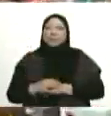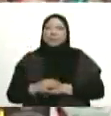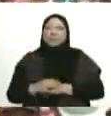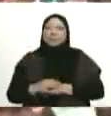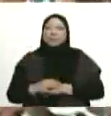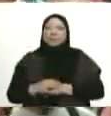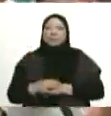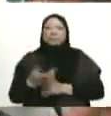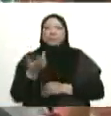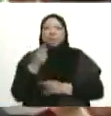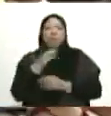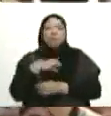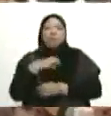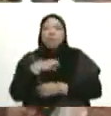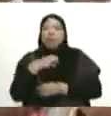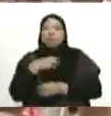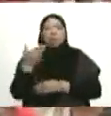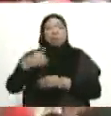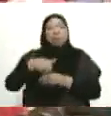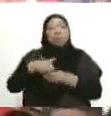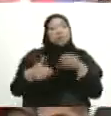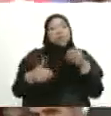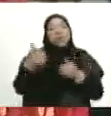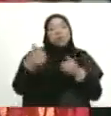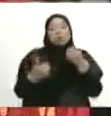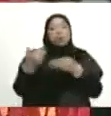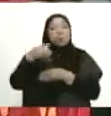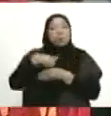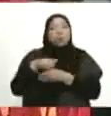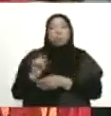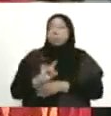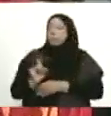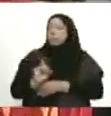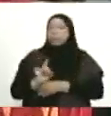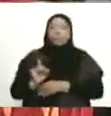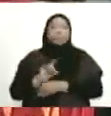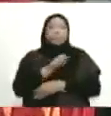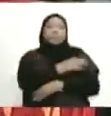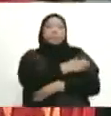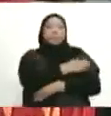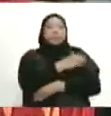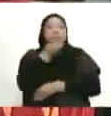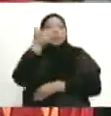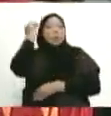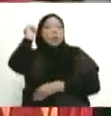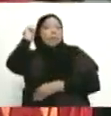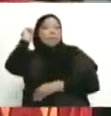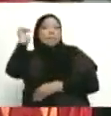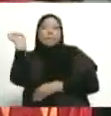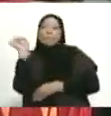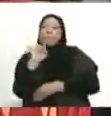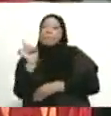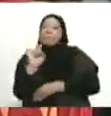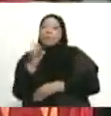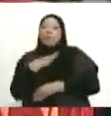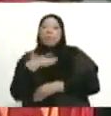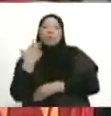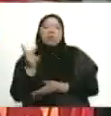están inhabilitados. Inhabilitada. Si usted está inhabilitado o inhabilitado, no te